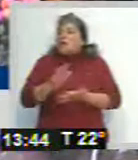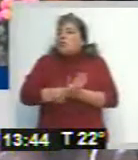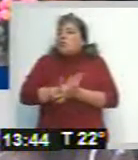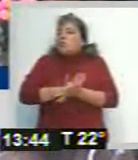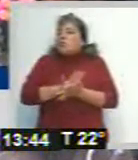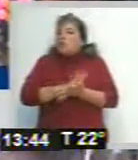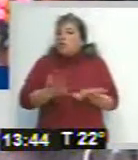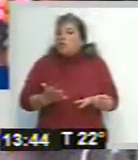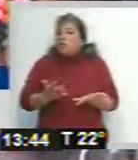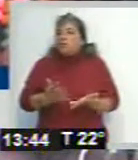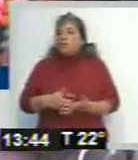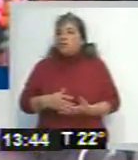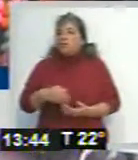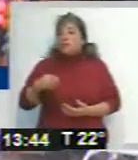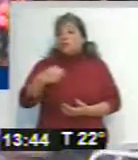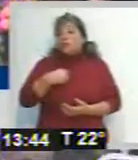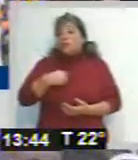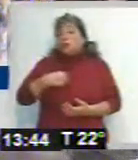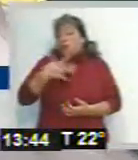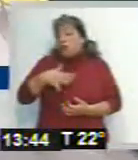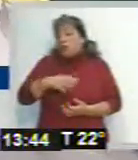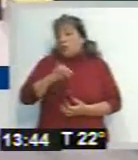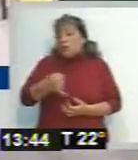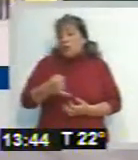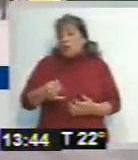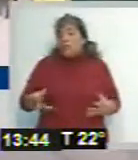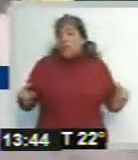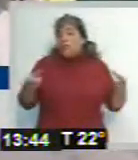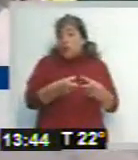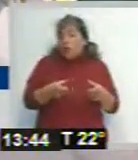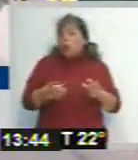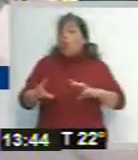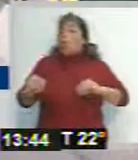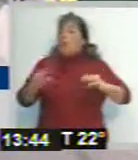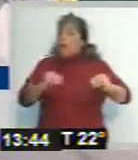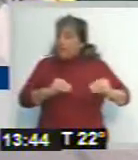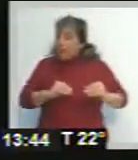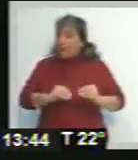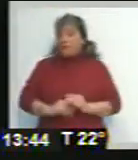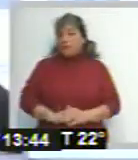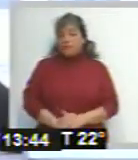a esta problemática? Y tengo entendido que sí, que se van a reunir de nuevo y van a charlar.